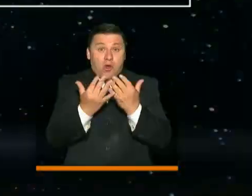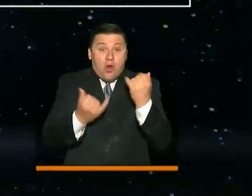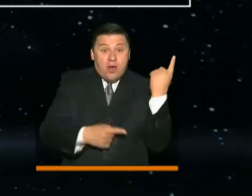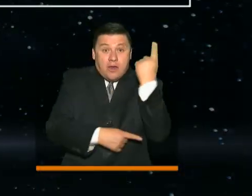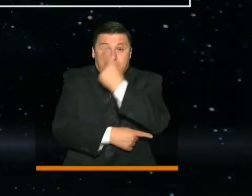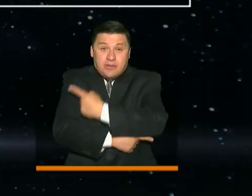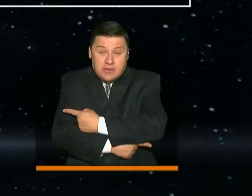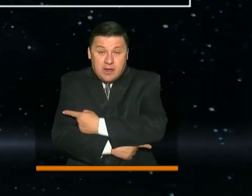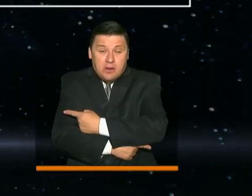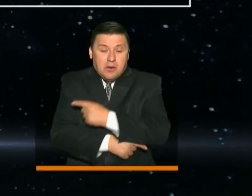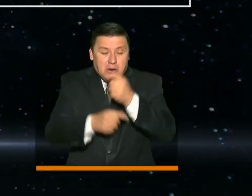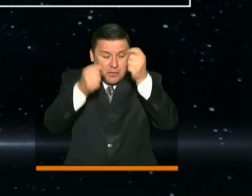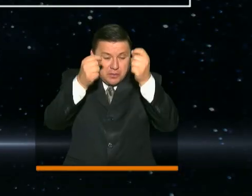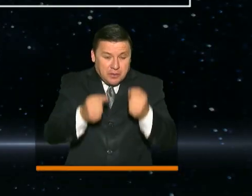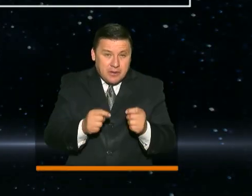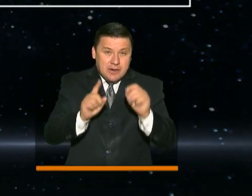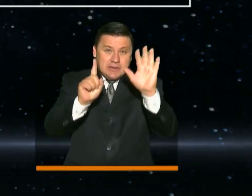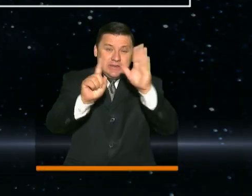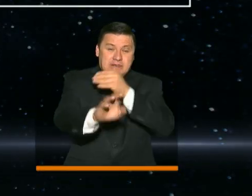hoy se han registrado